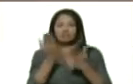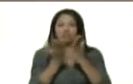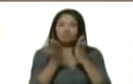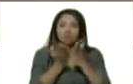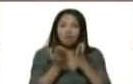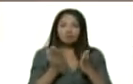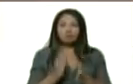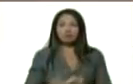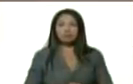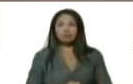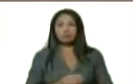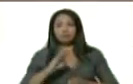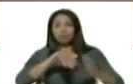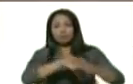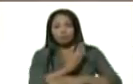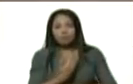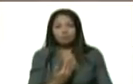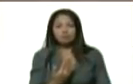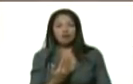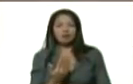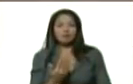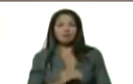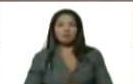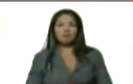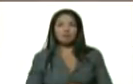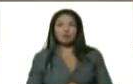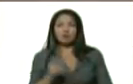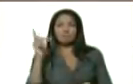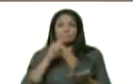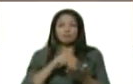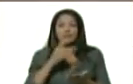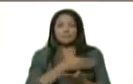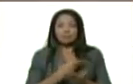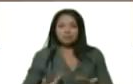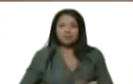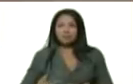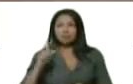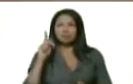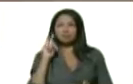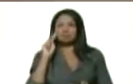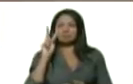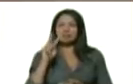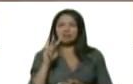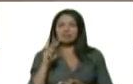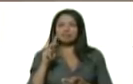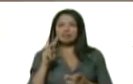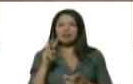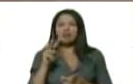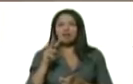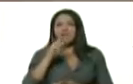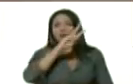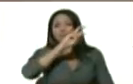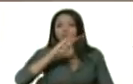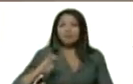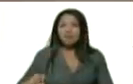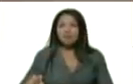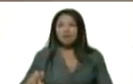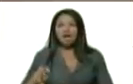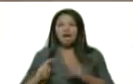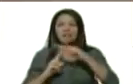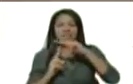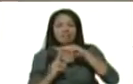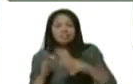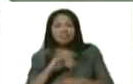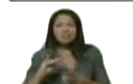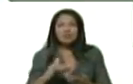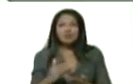Estudiantes Universitarios. Aquí está el presidente, también viene de por allá, del Vigía, ¿verdad? De Mérida. Táchira. Ah, no, es